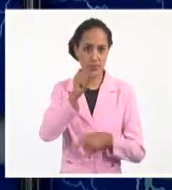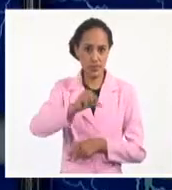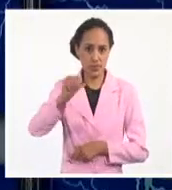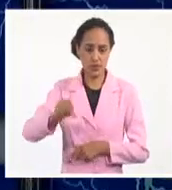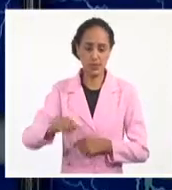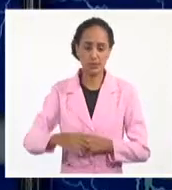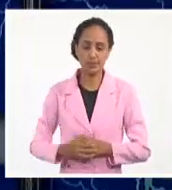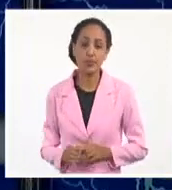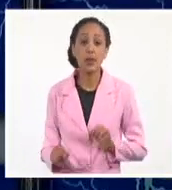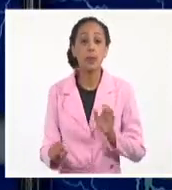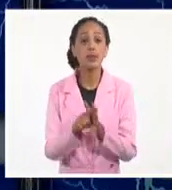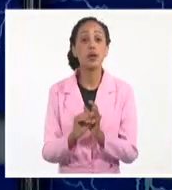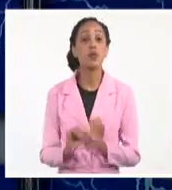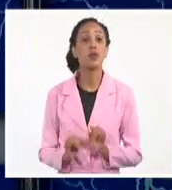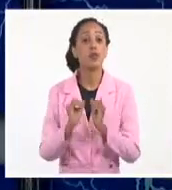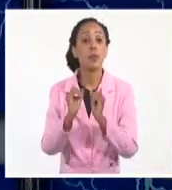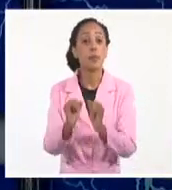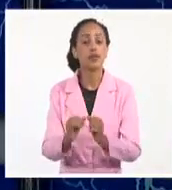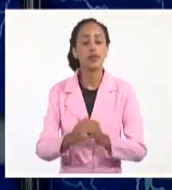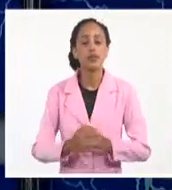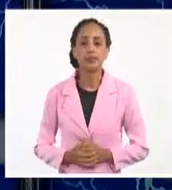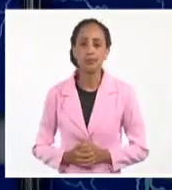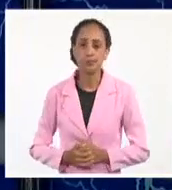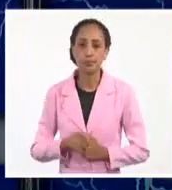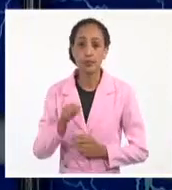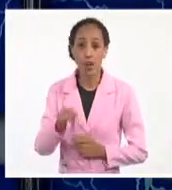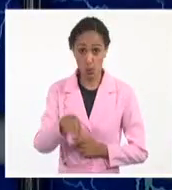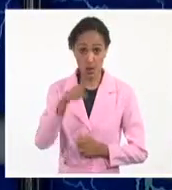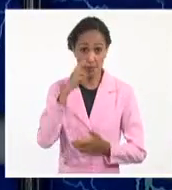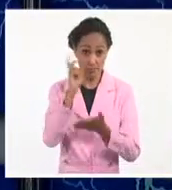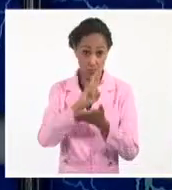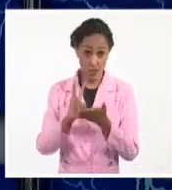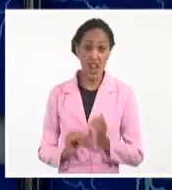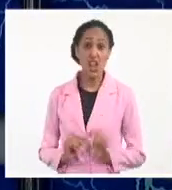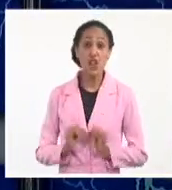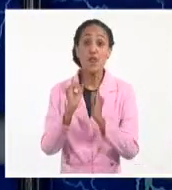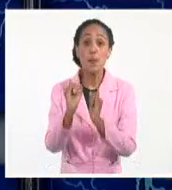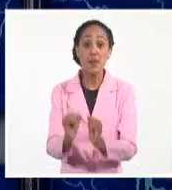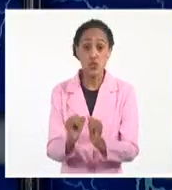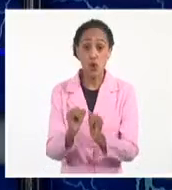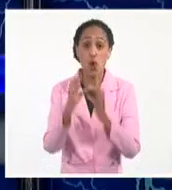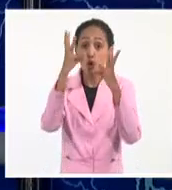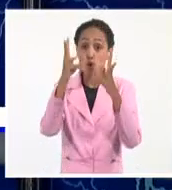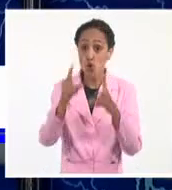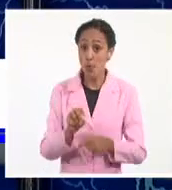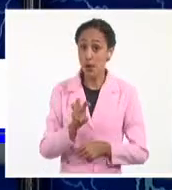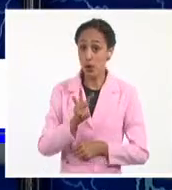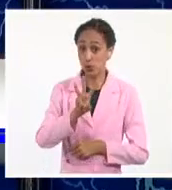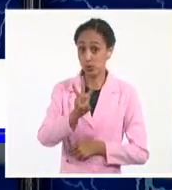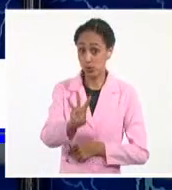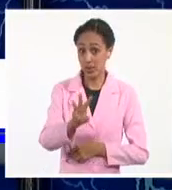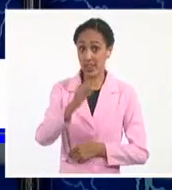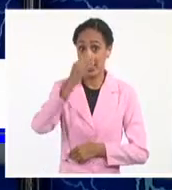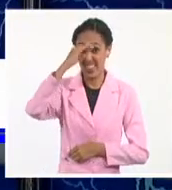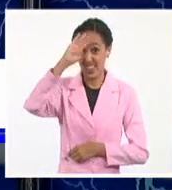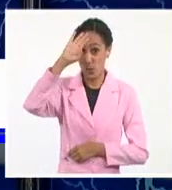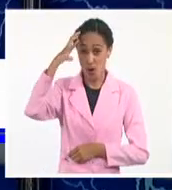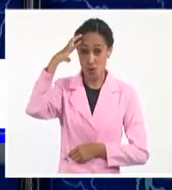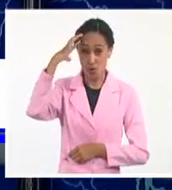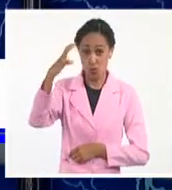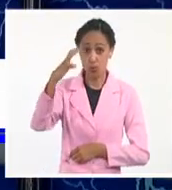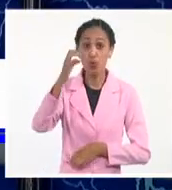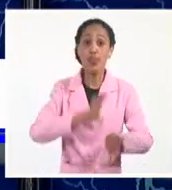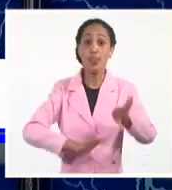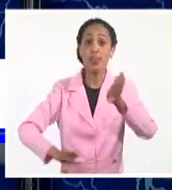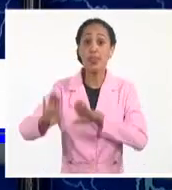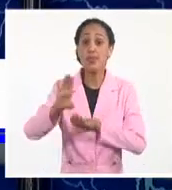Empezamos con las informaciones. A continuación, damos lectura a la nota informativa número 3 del Estado Mayor Nacional de la Defensa Civil